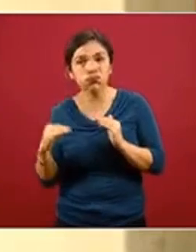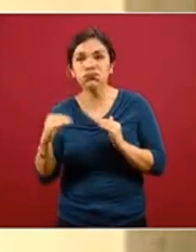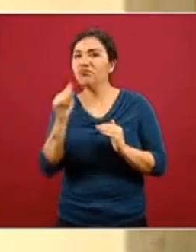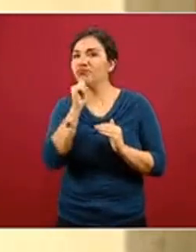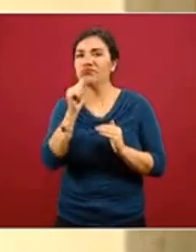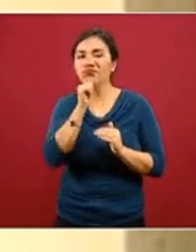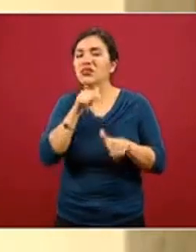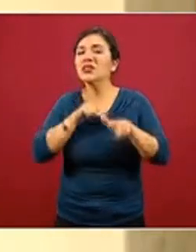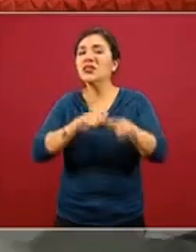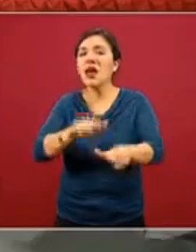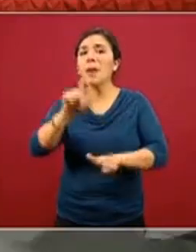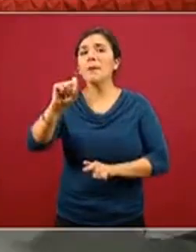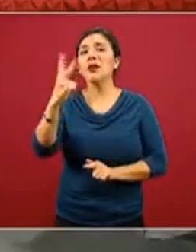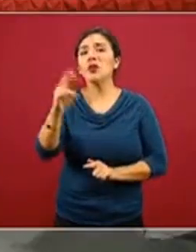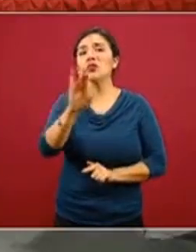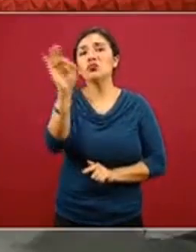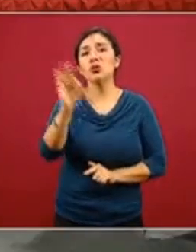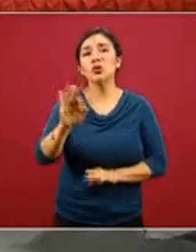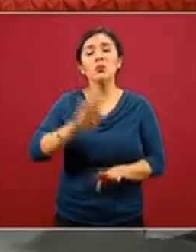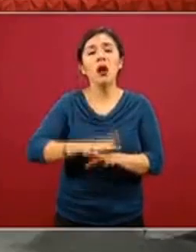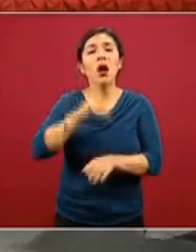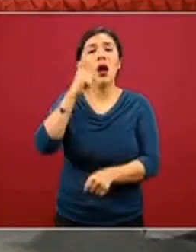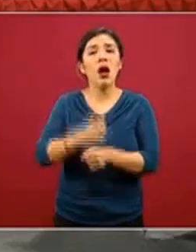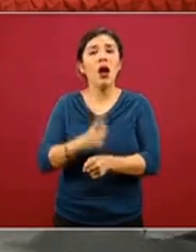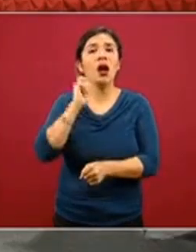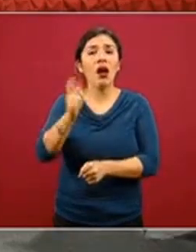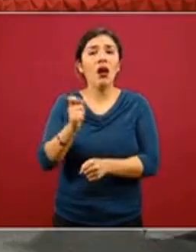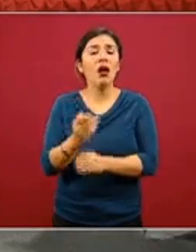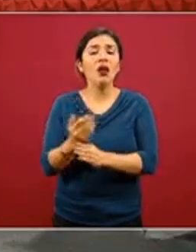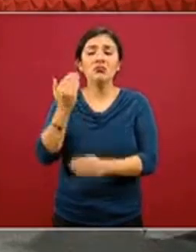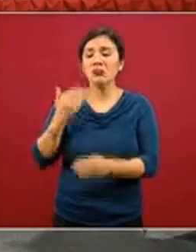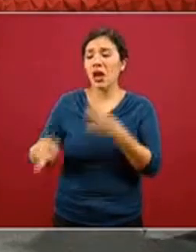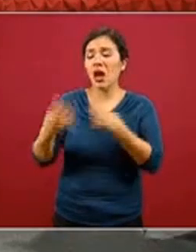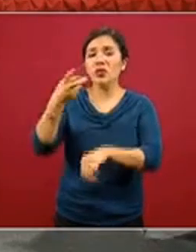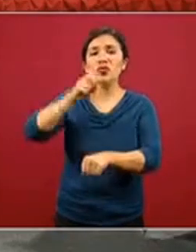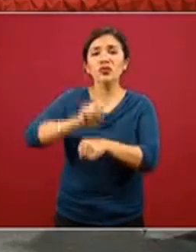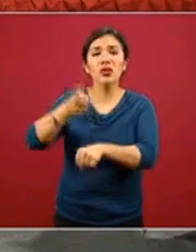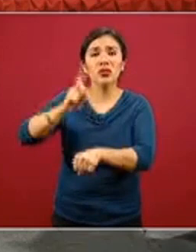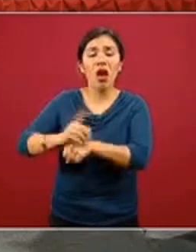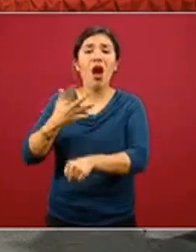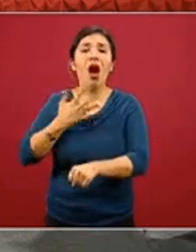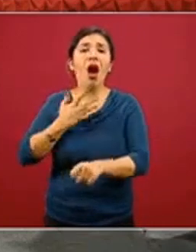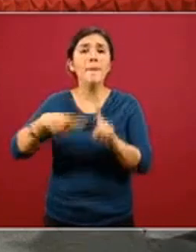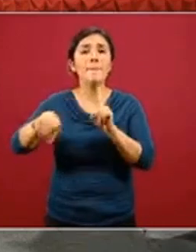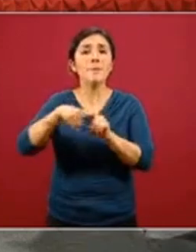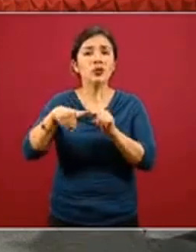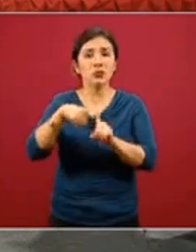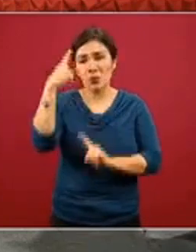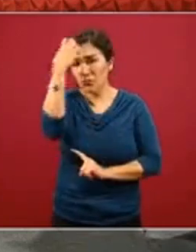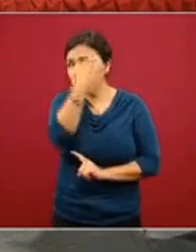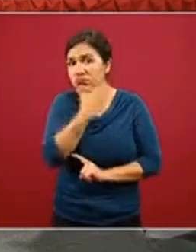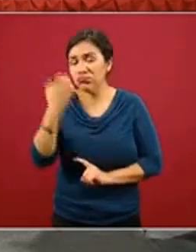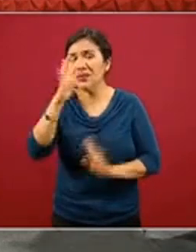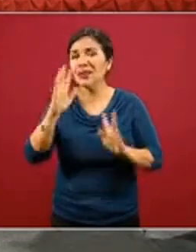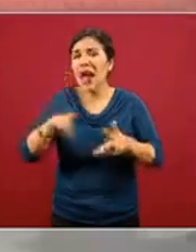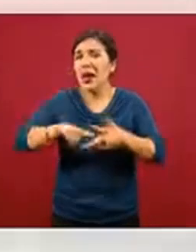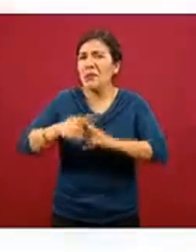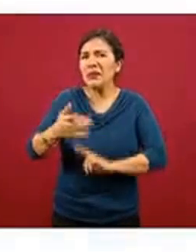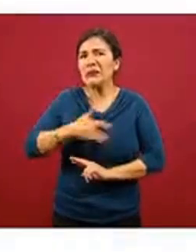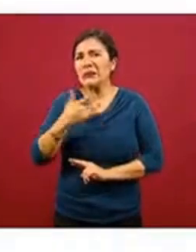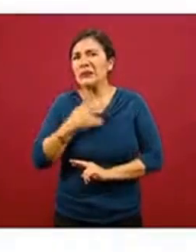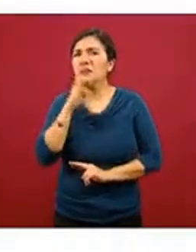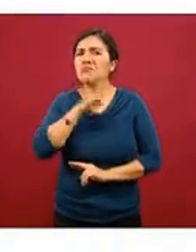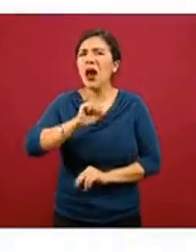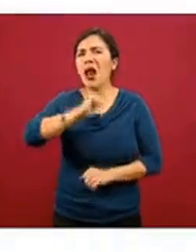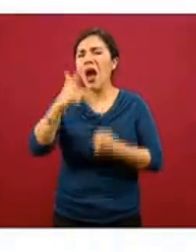sigue con un 22%, la proporción de casos en los últimos 14 días que han dado positivas a la prueba, que han iniciado con síntomas en